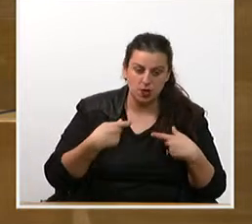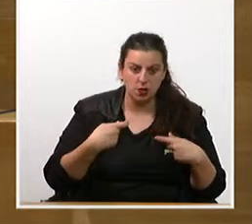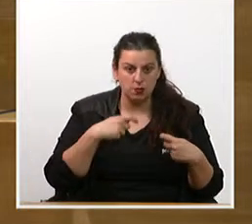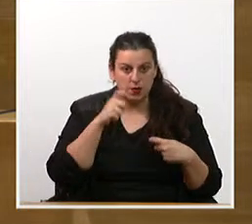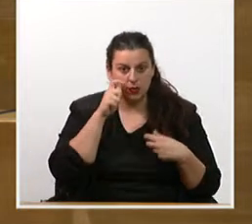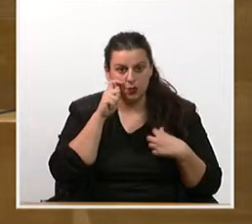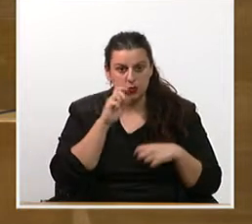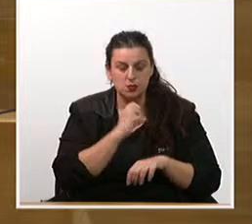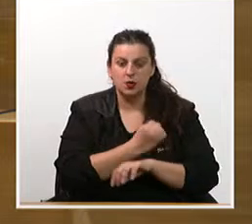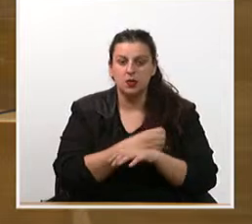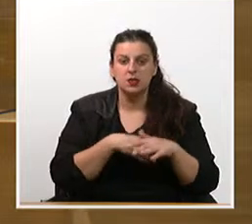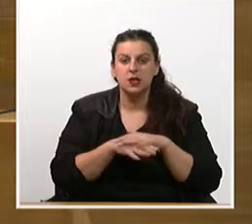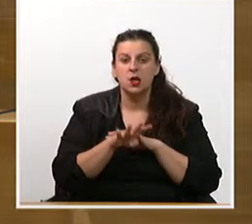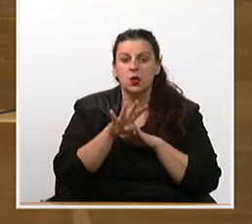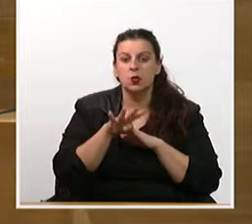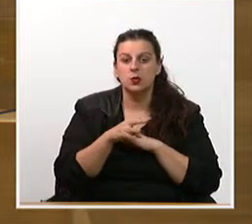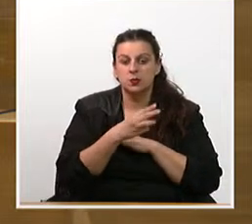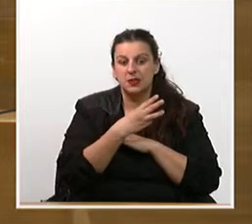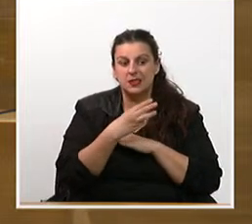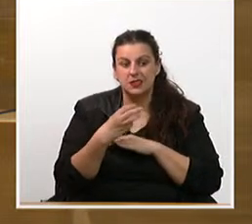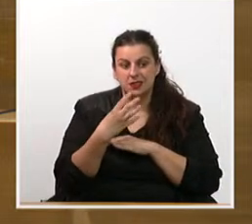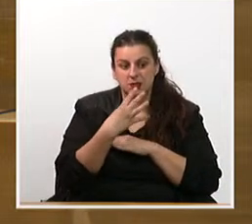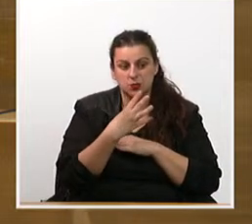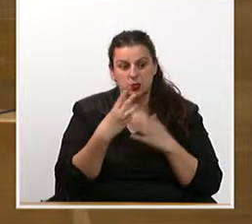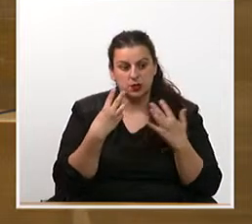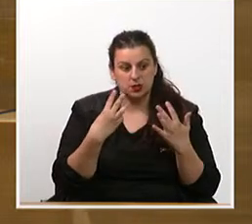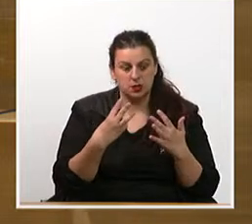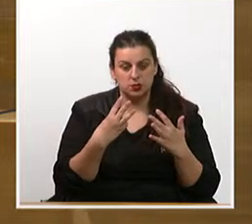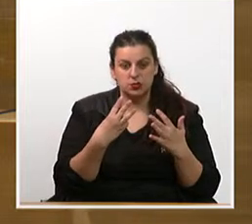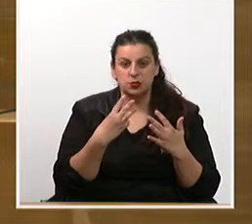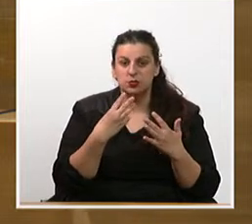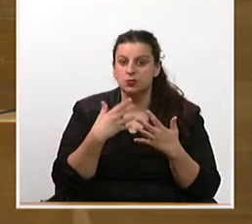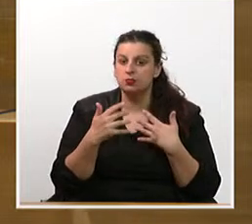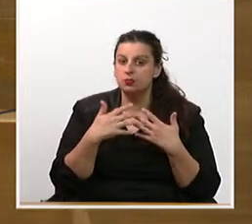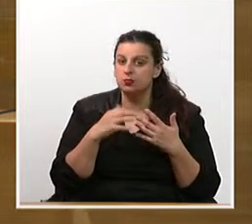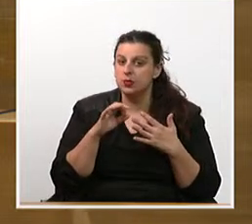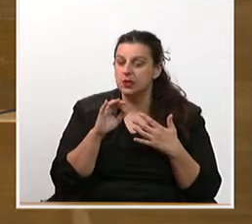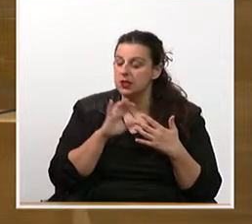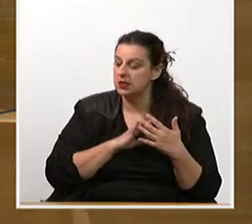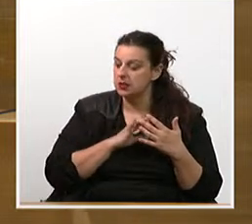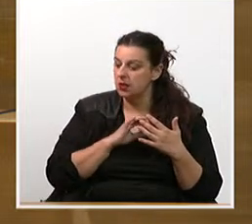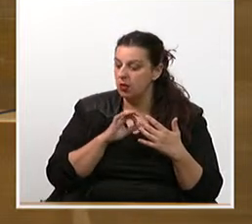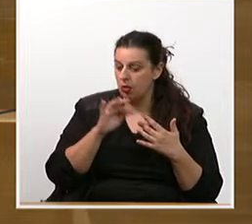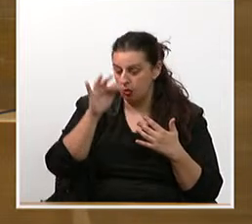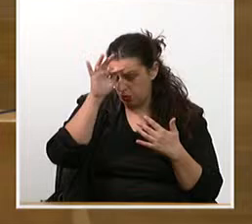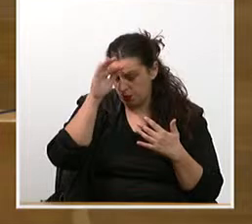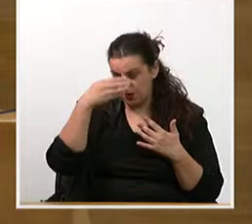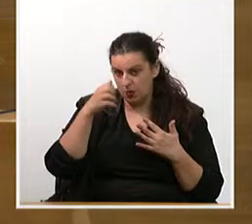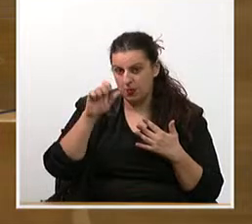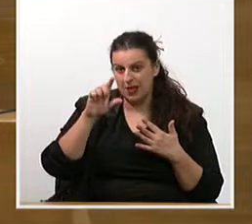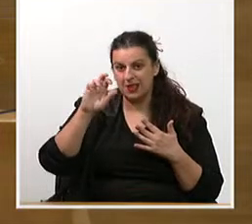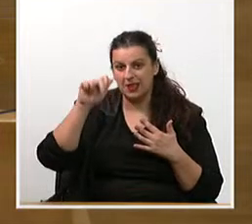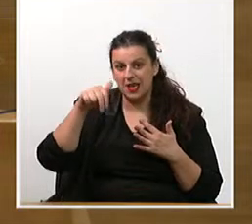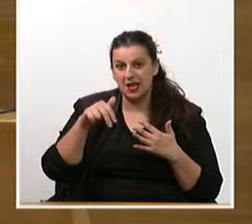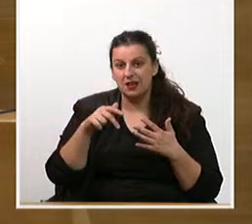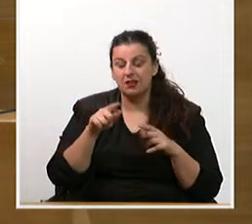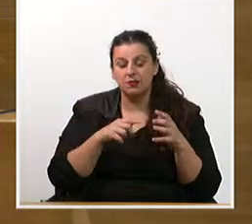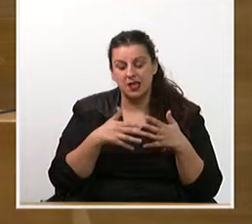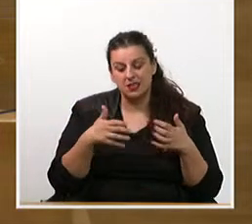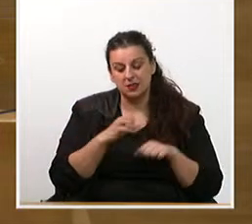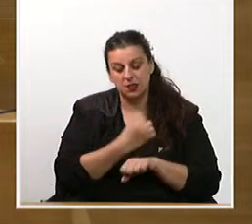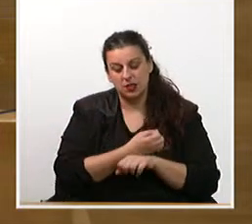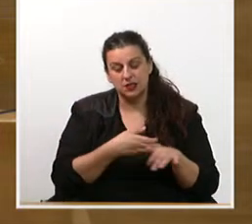registro de entrada 4348 será formulada por el señor Don Domingo Beltrán según escrito registro de